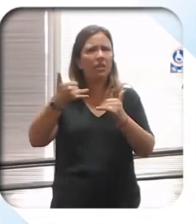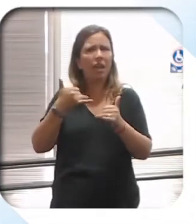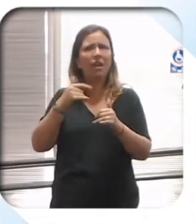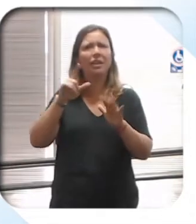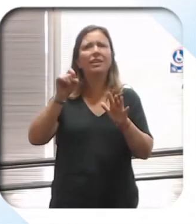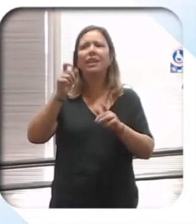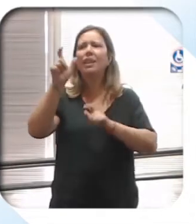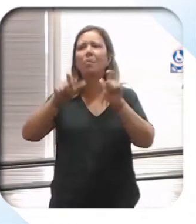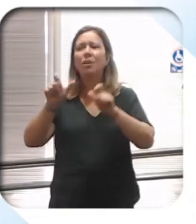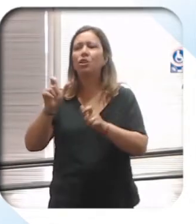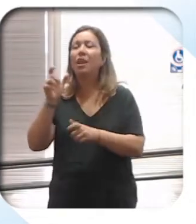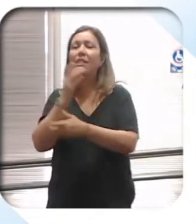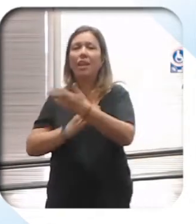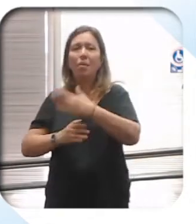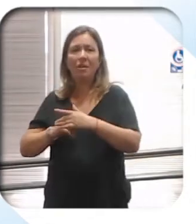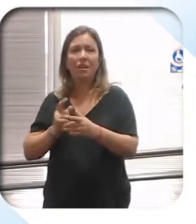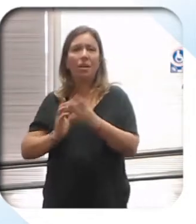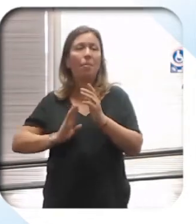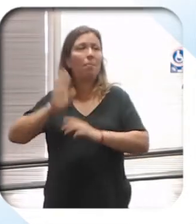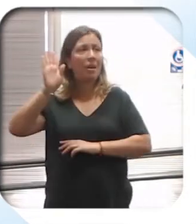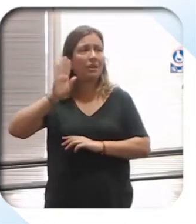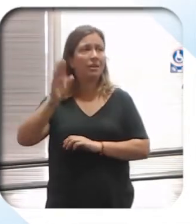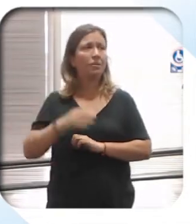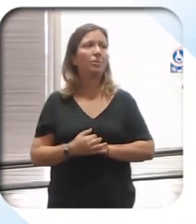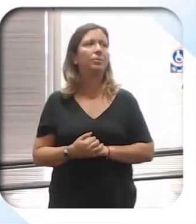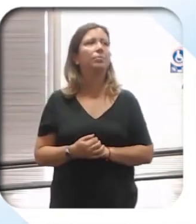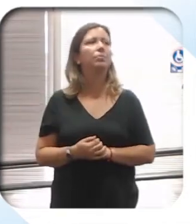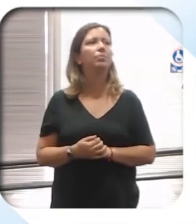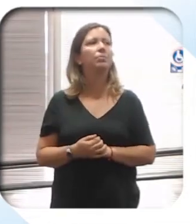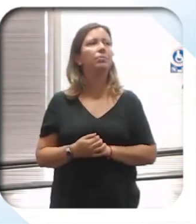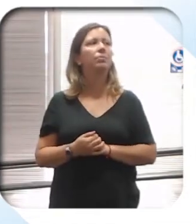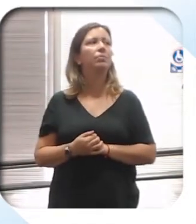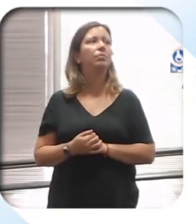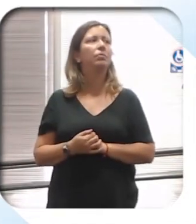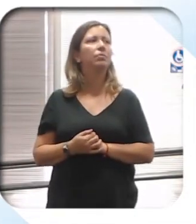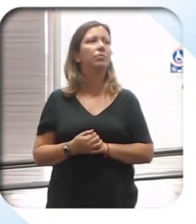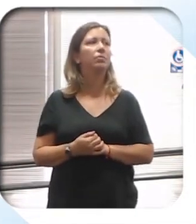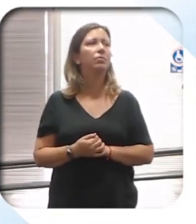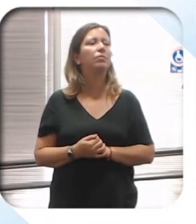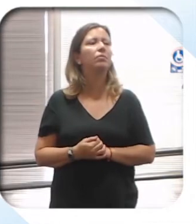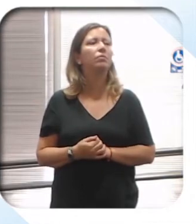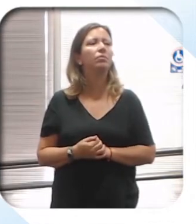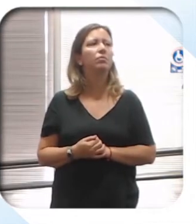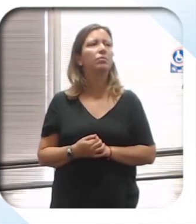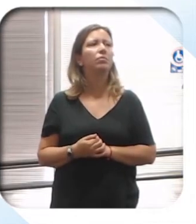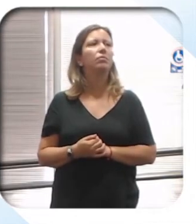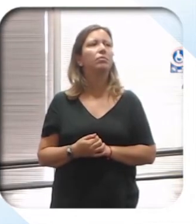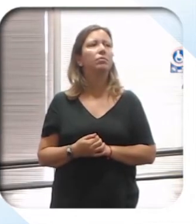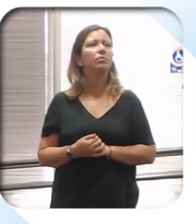el trabajo de curso. Le digo que yo también lo aprendí. Yo decía, mi hijo